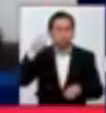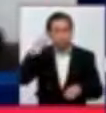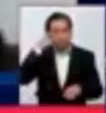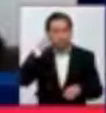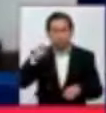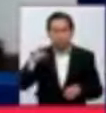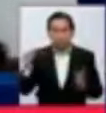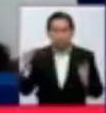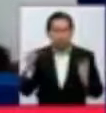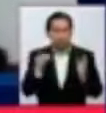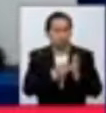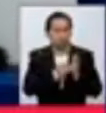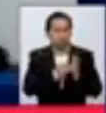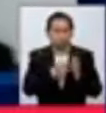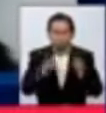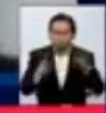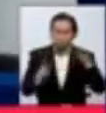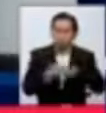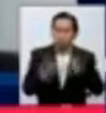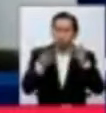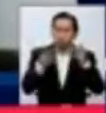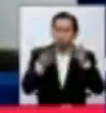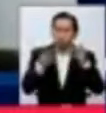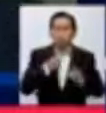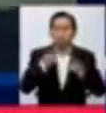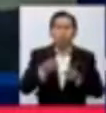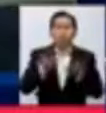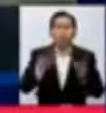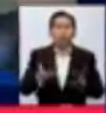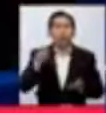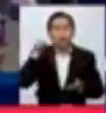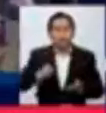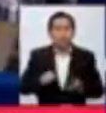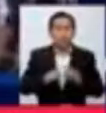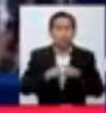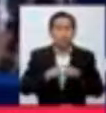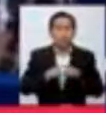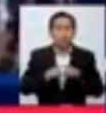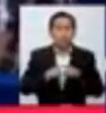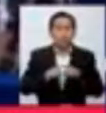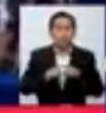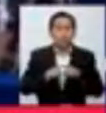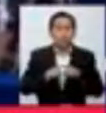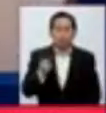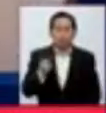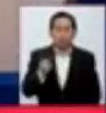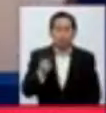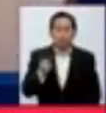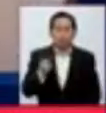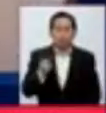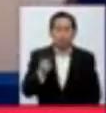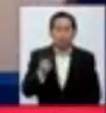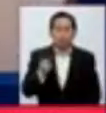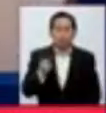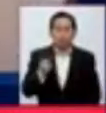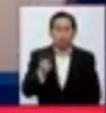el registro público, la visibilización, sino que 113% significa que más allá de